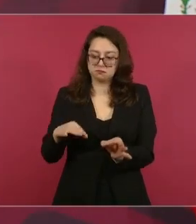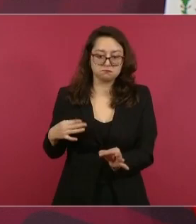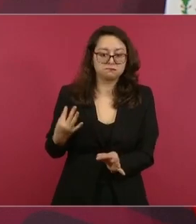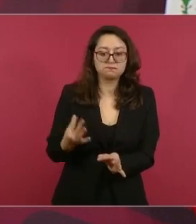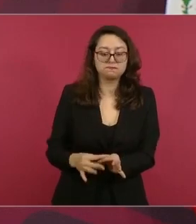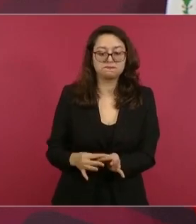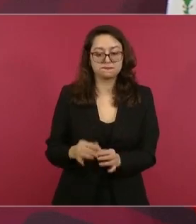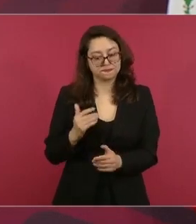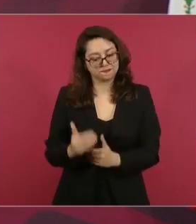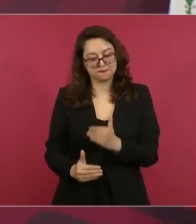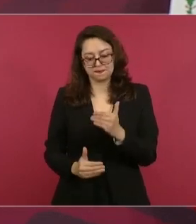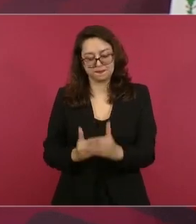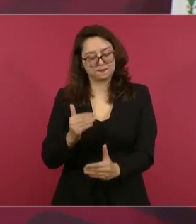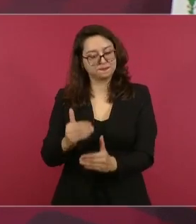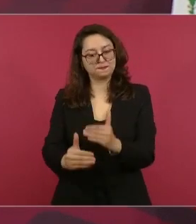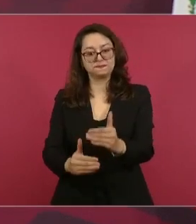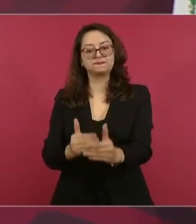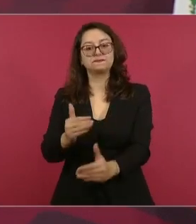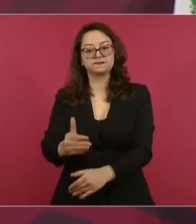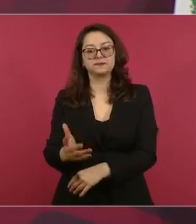Y la verdad,